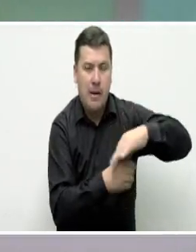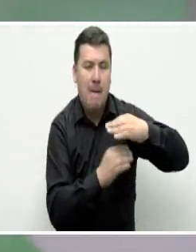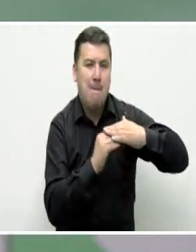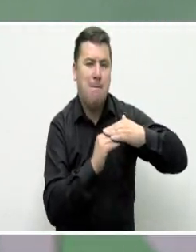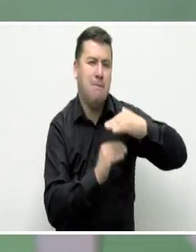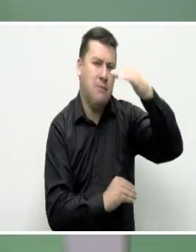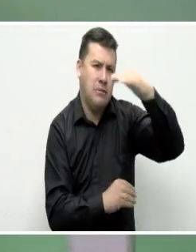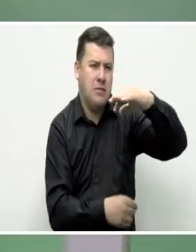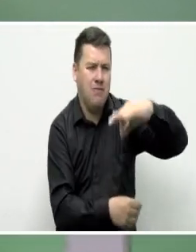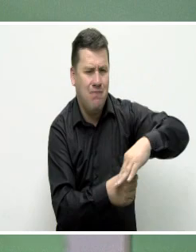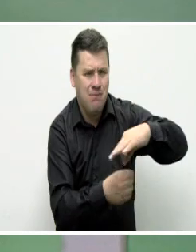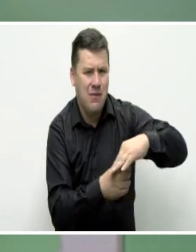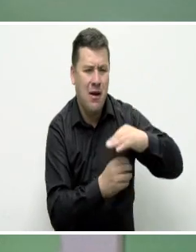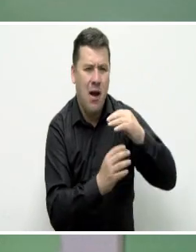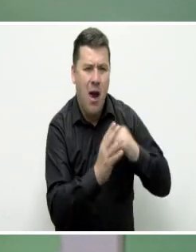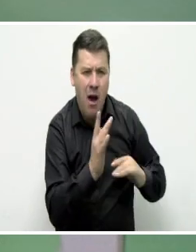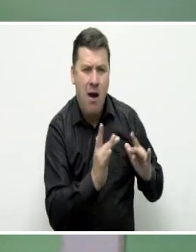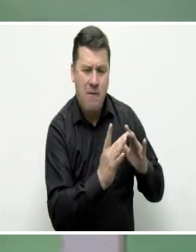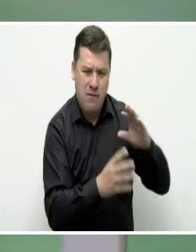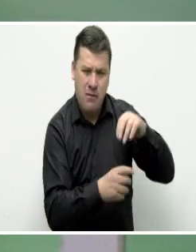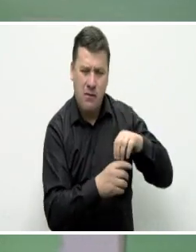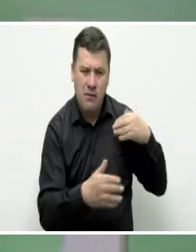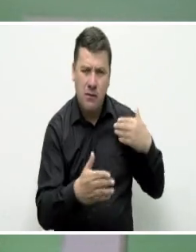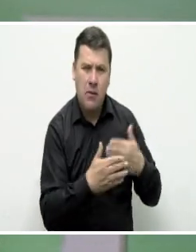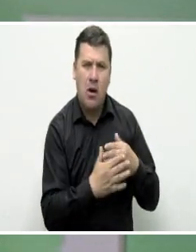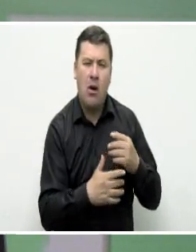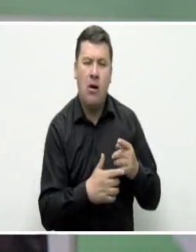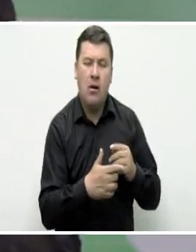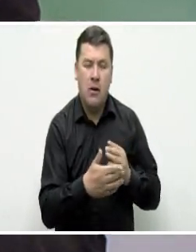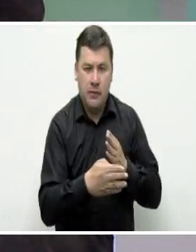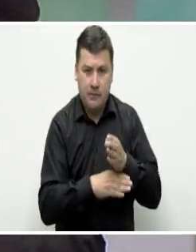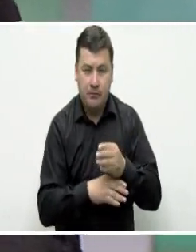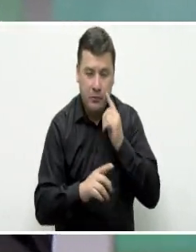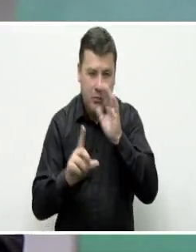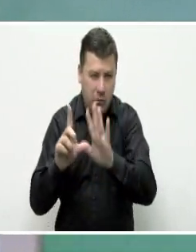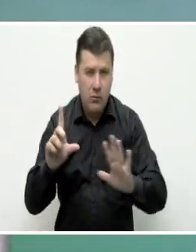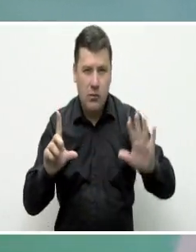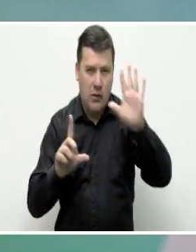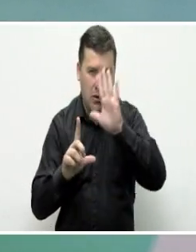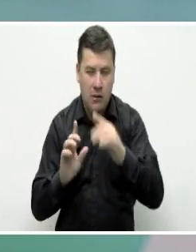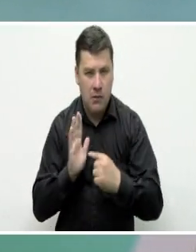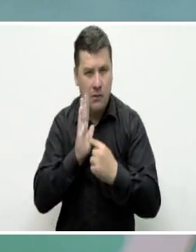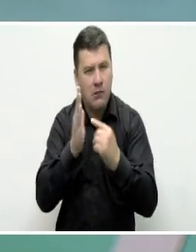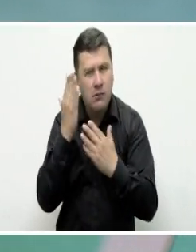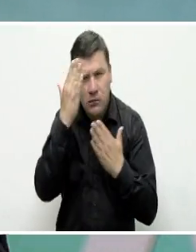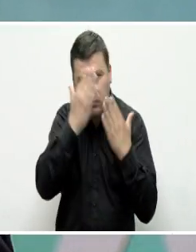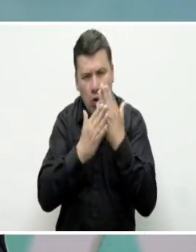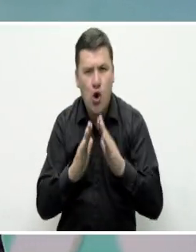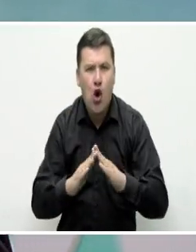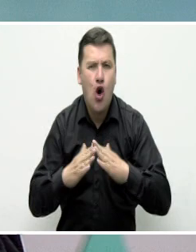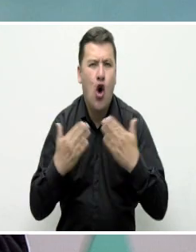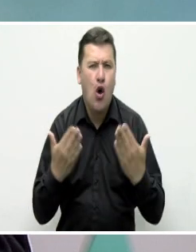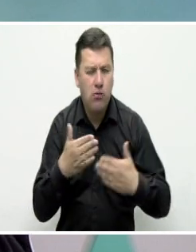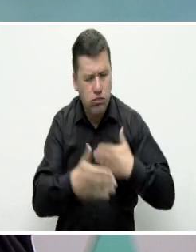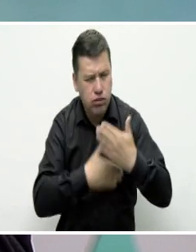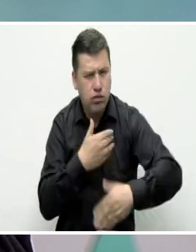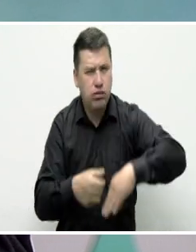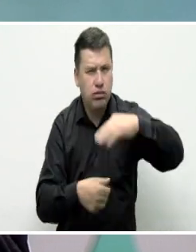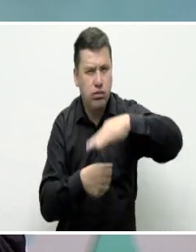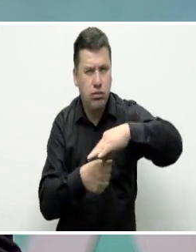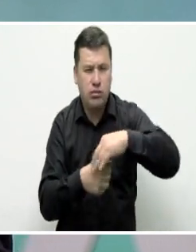muchas elecciones atípicas. Entonces, a través del siguiente video vamos a poder observar cómo se llevó a